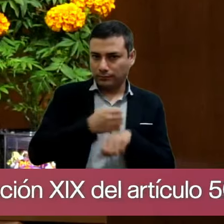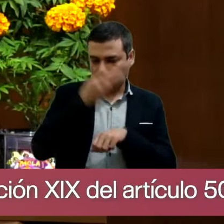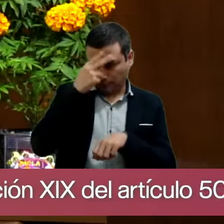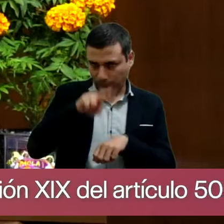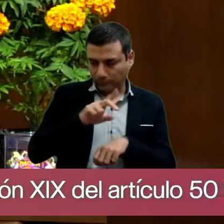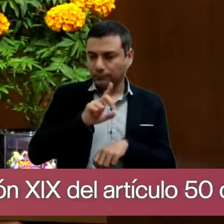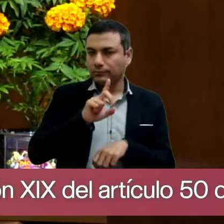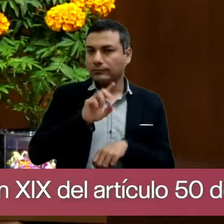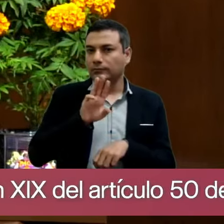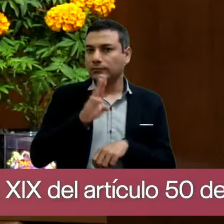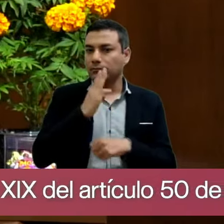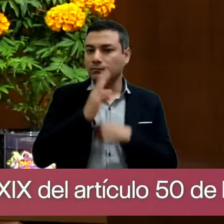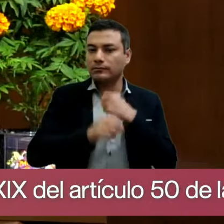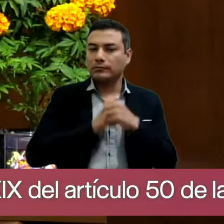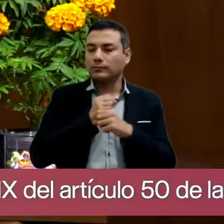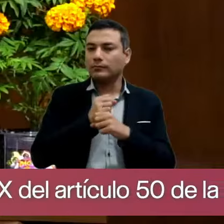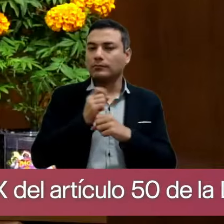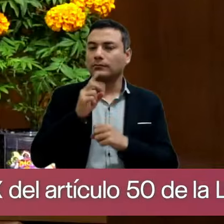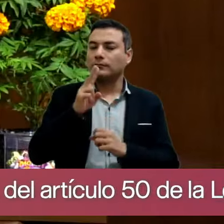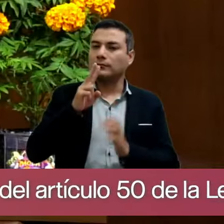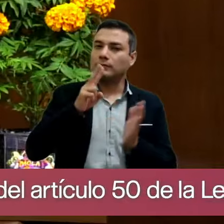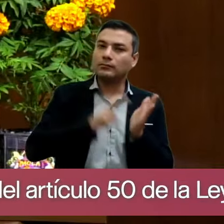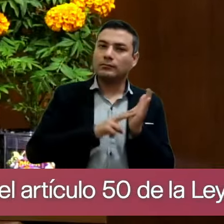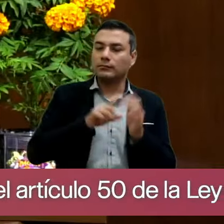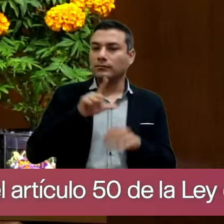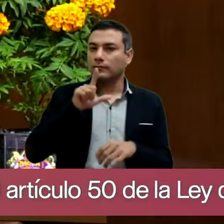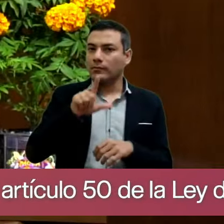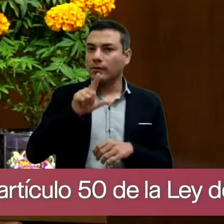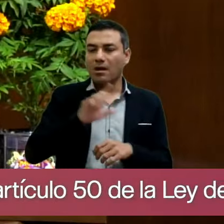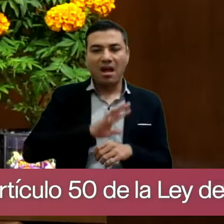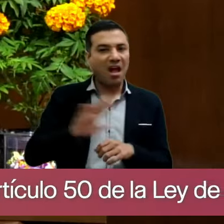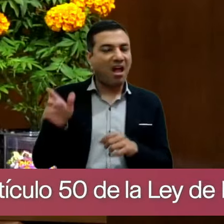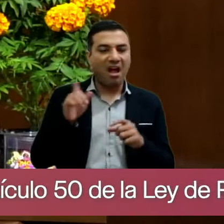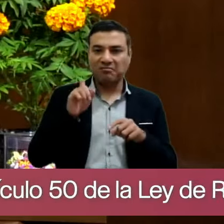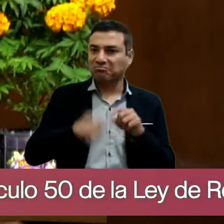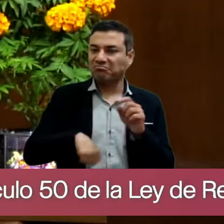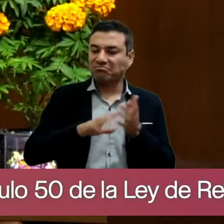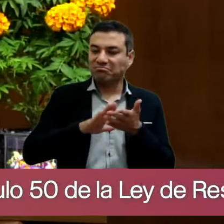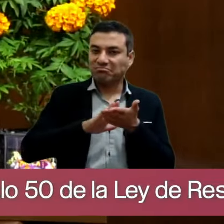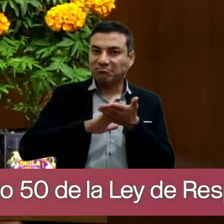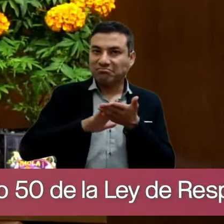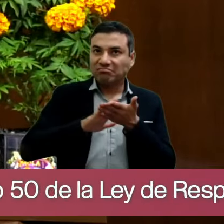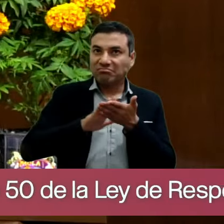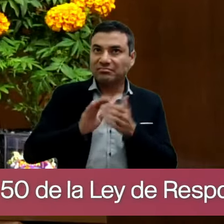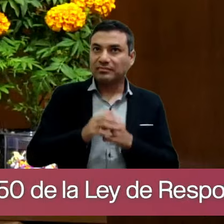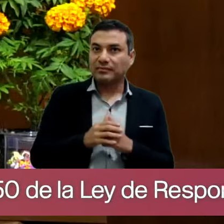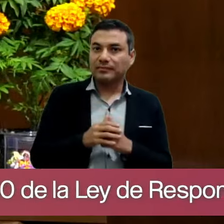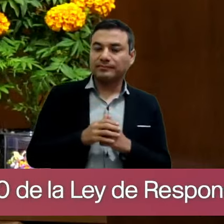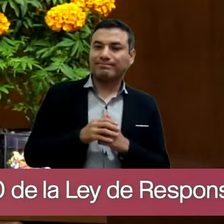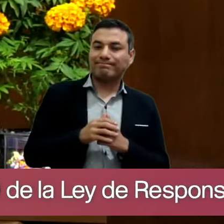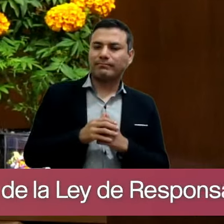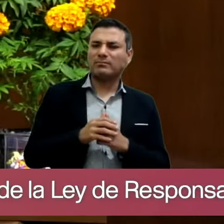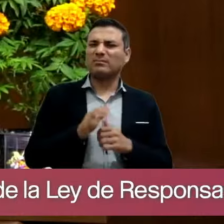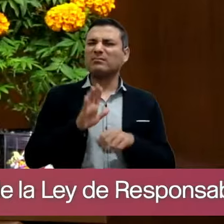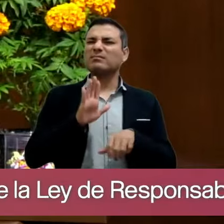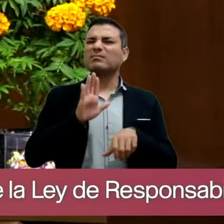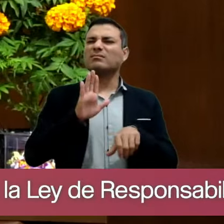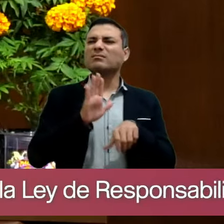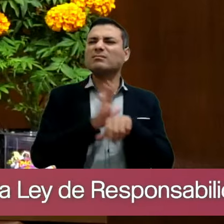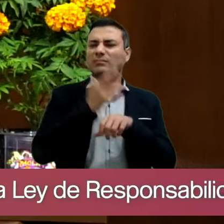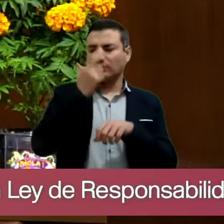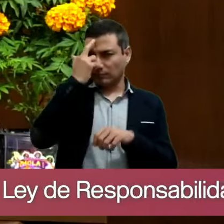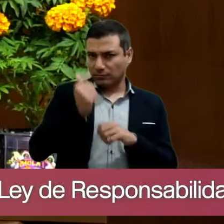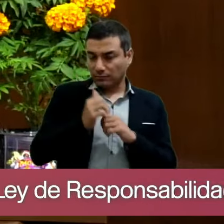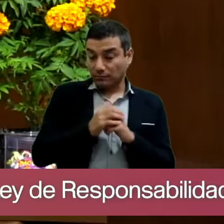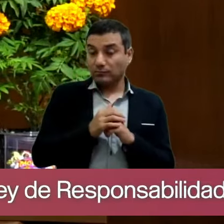mayo del 2017. De esto se argumentó que el nepotismo